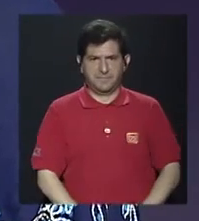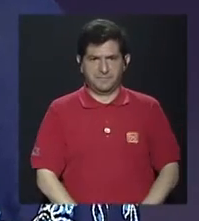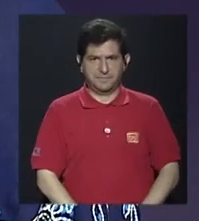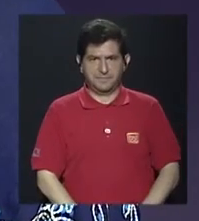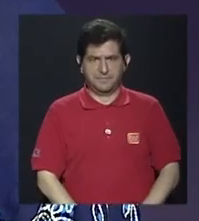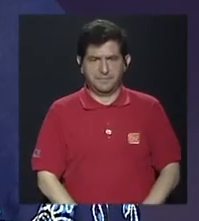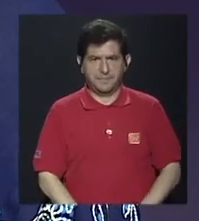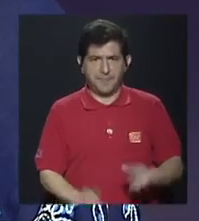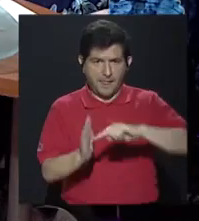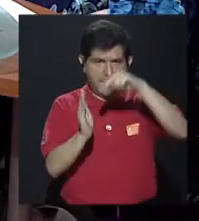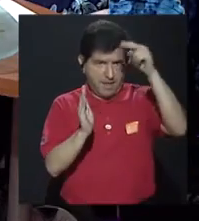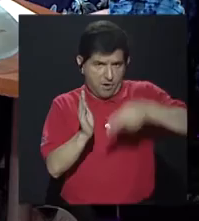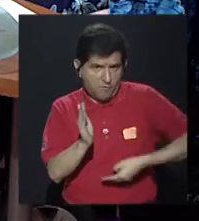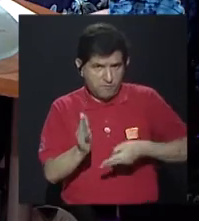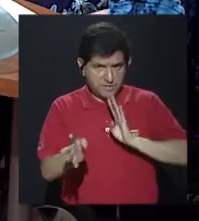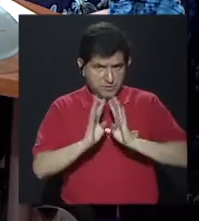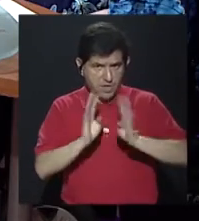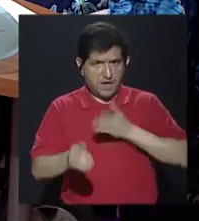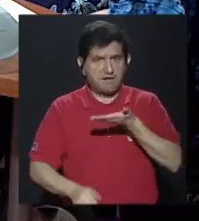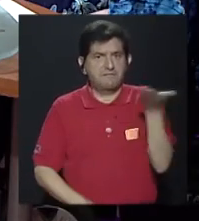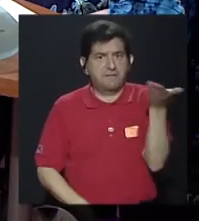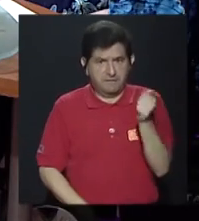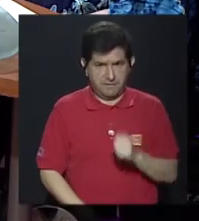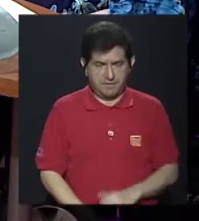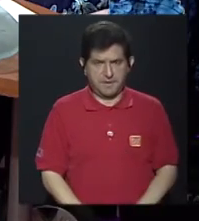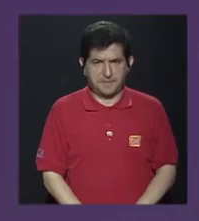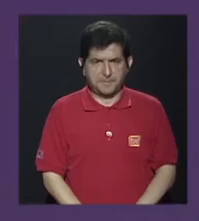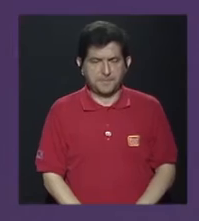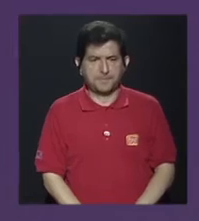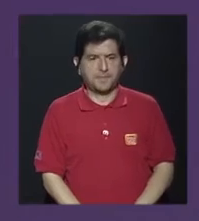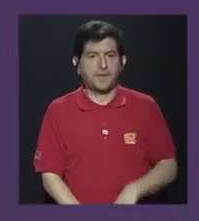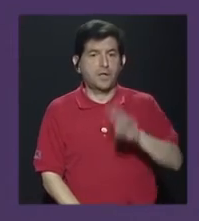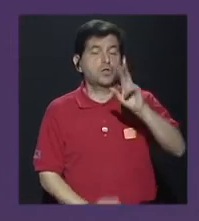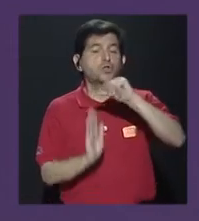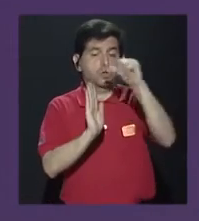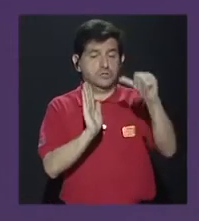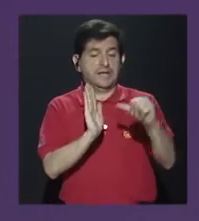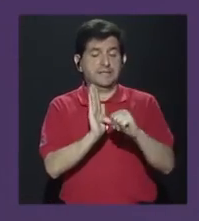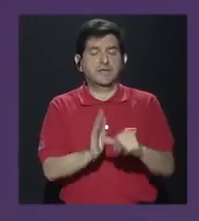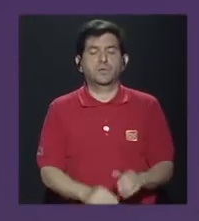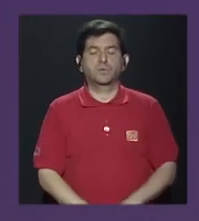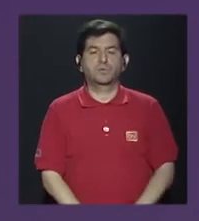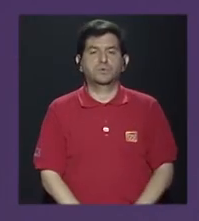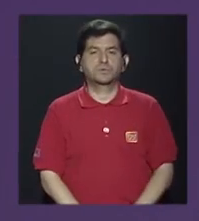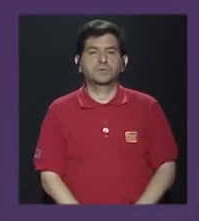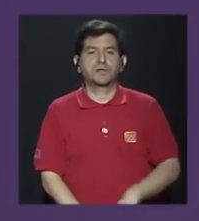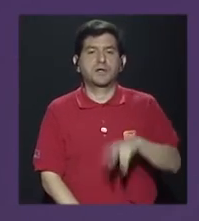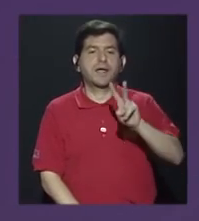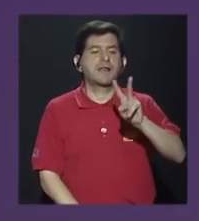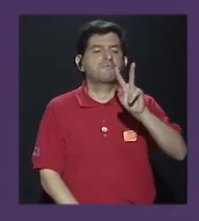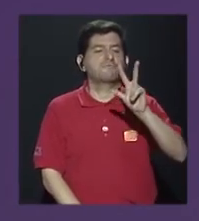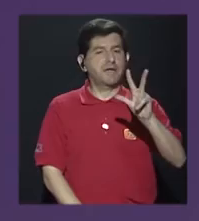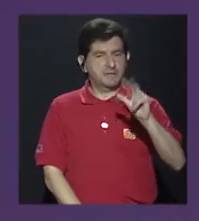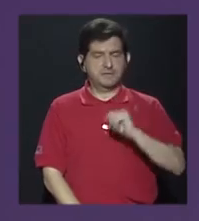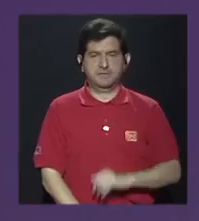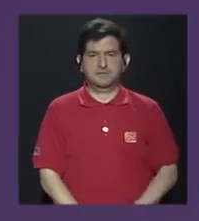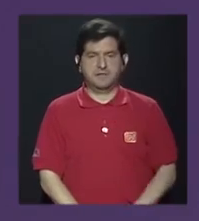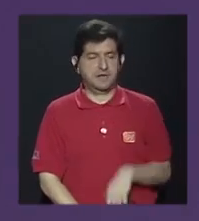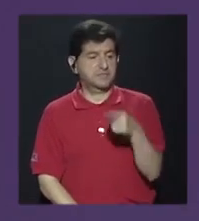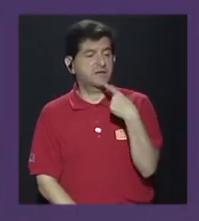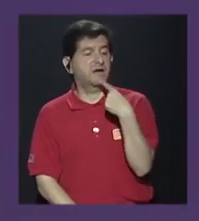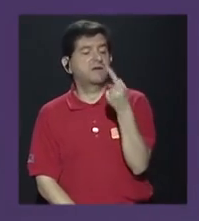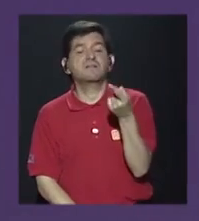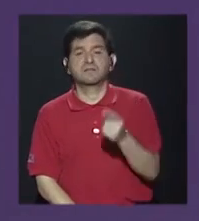esa convención lo que habla básicamente es en dos artículos, ¿verdad? El artículo 23, donde